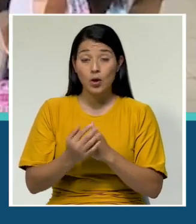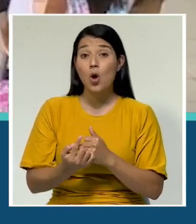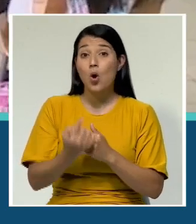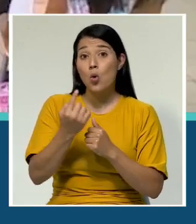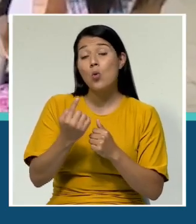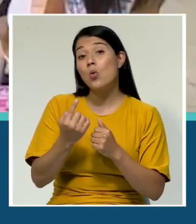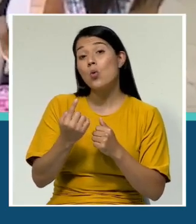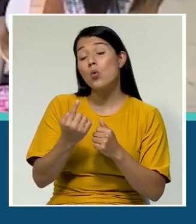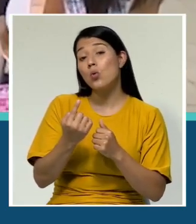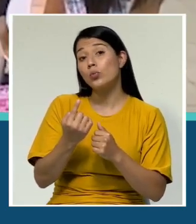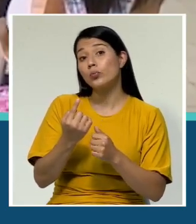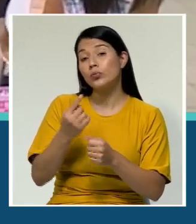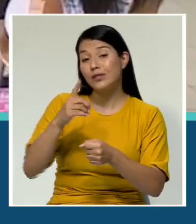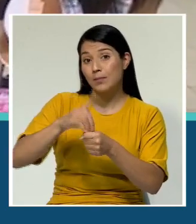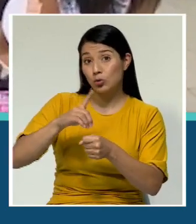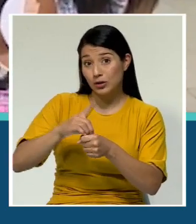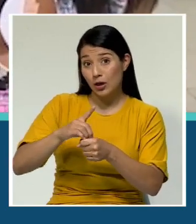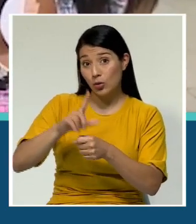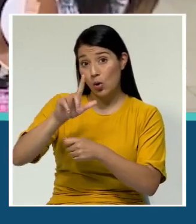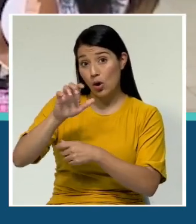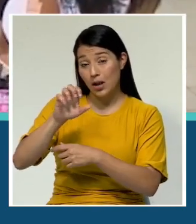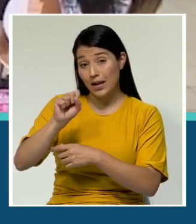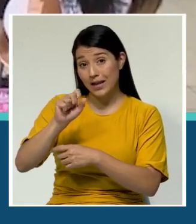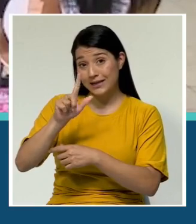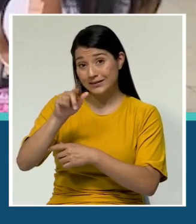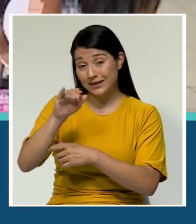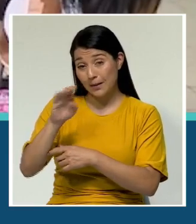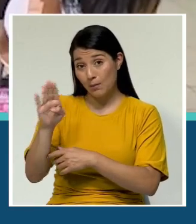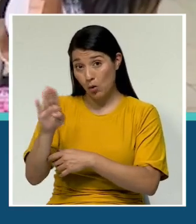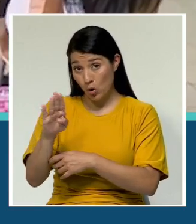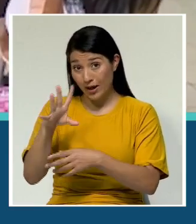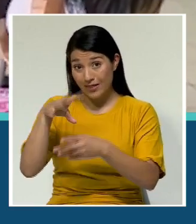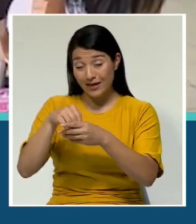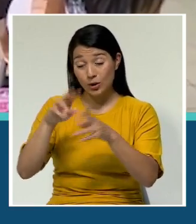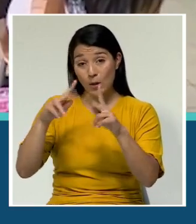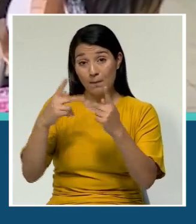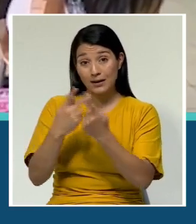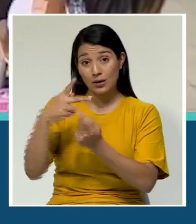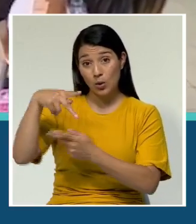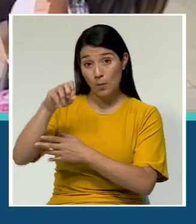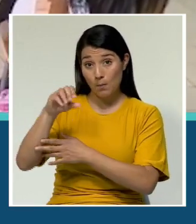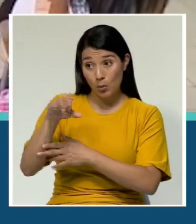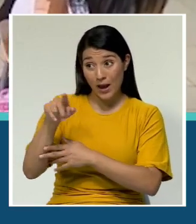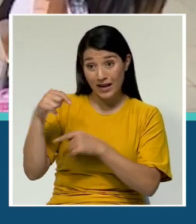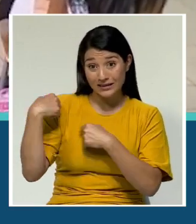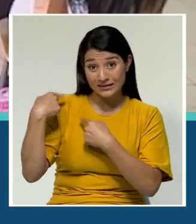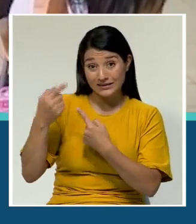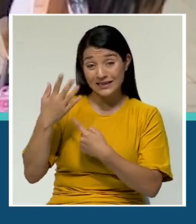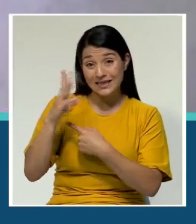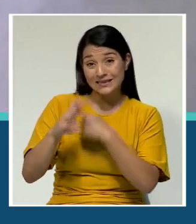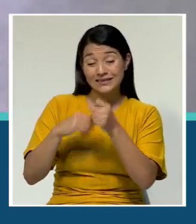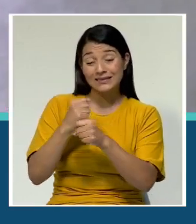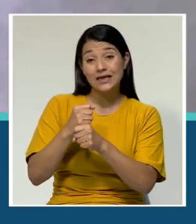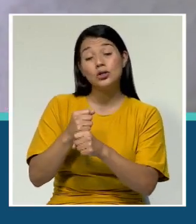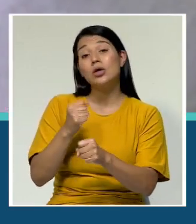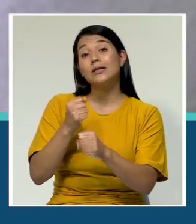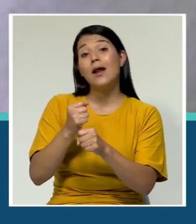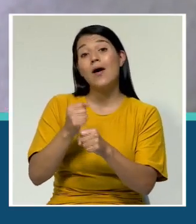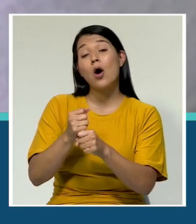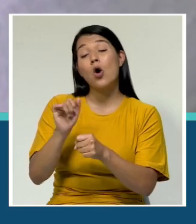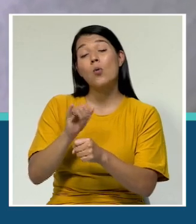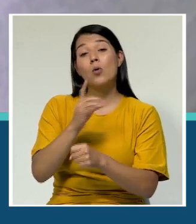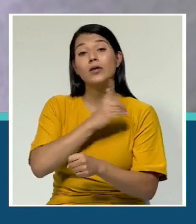de estudiantes no tenían acceso a Internet. Una de las voces autorizadas sobre este tema en el Congreso es el legislador Lely Bojorges, de la Unidad